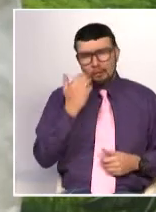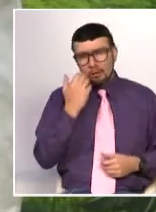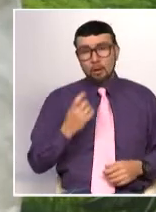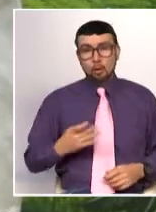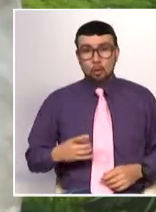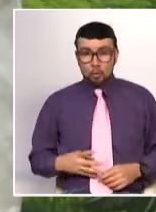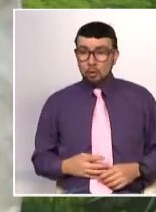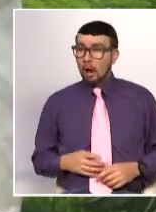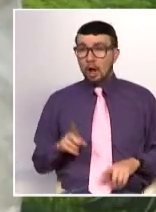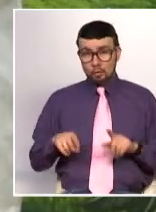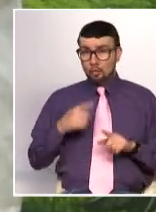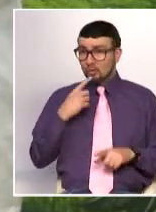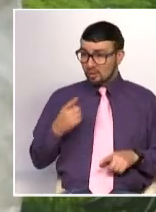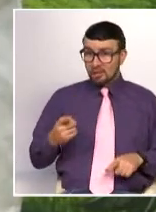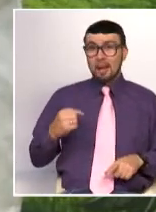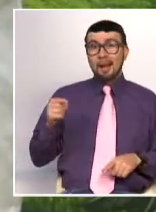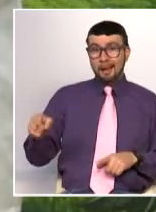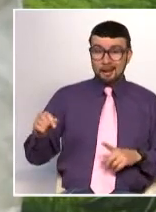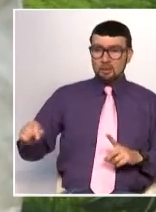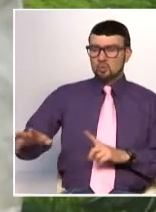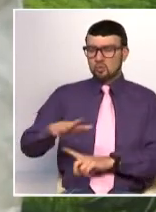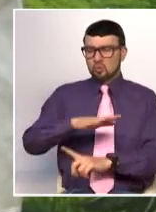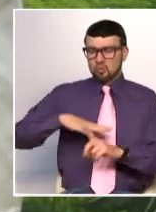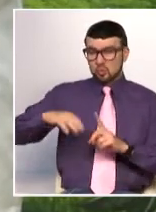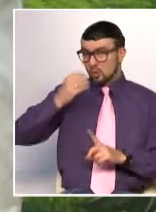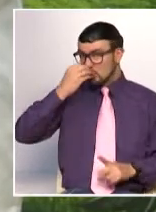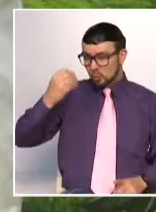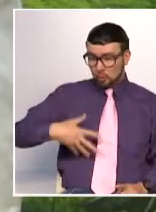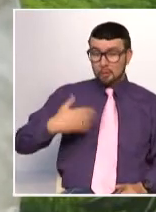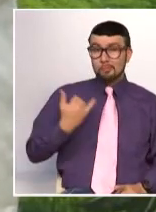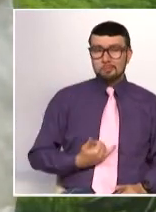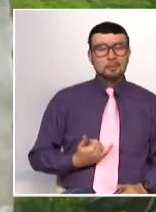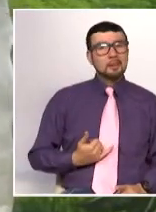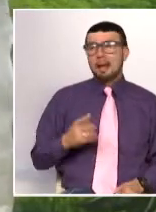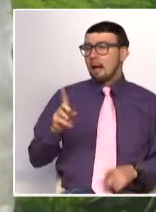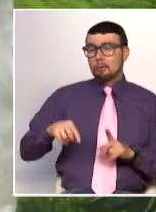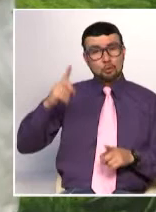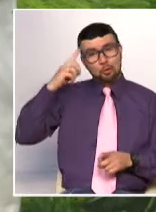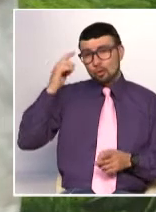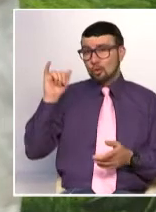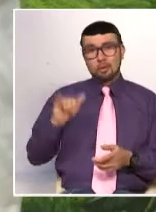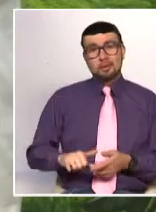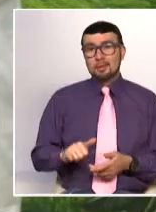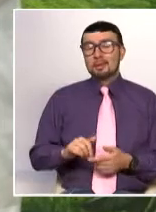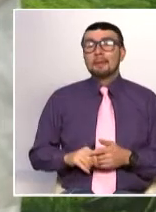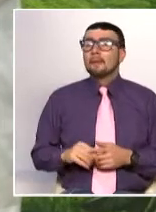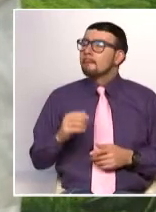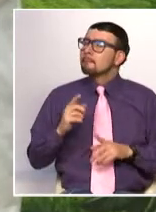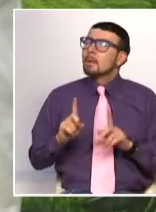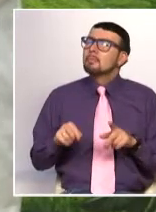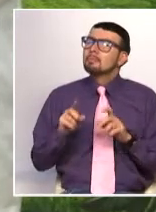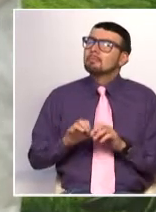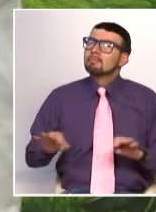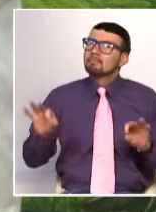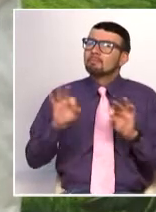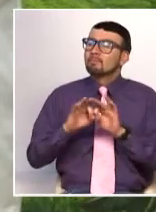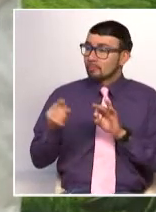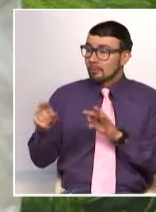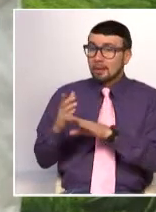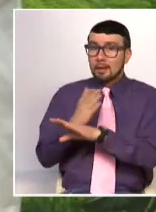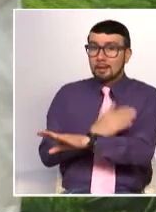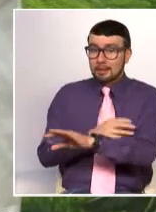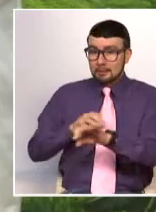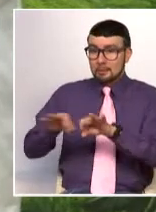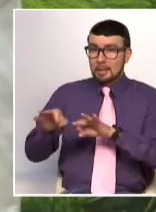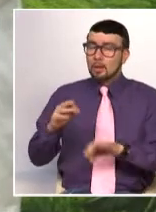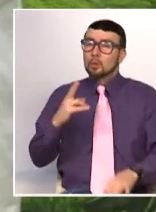parte del asma estaciones más grandes de intoxicación la otra cosa digamos grande importante con respecto a lo que está ahora la crítica del